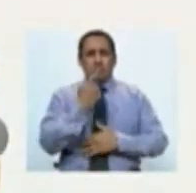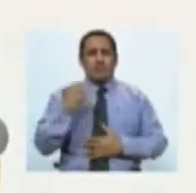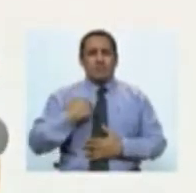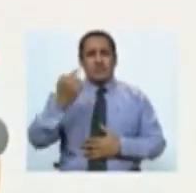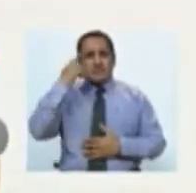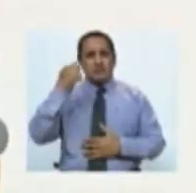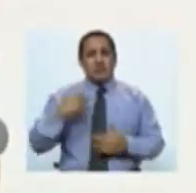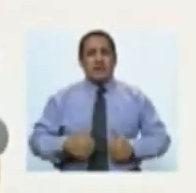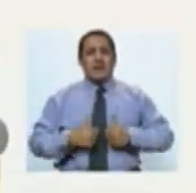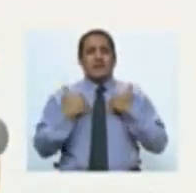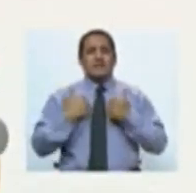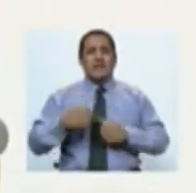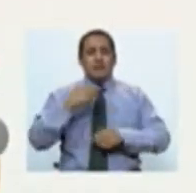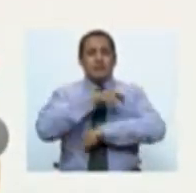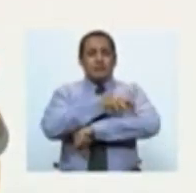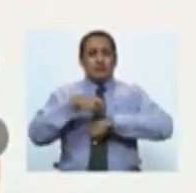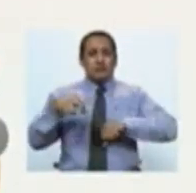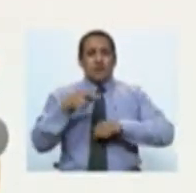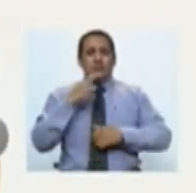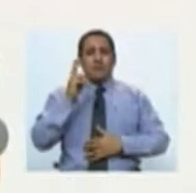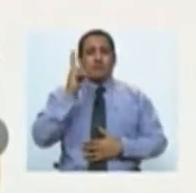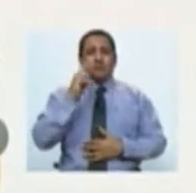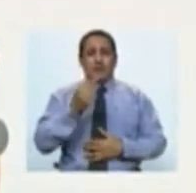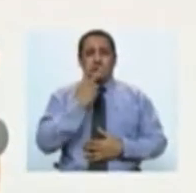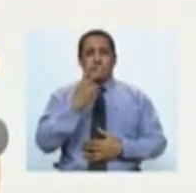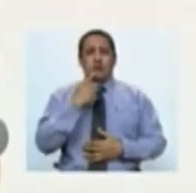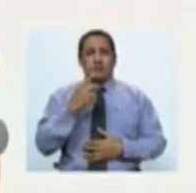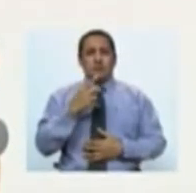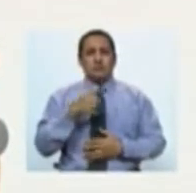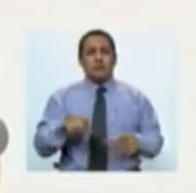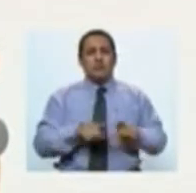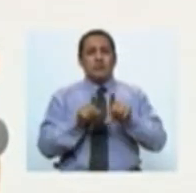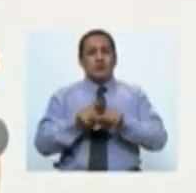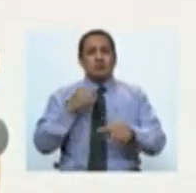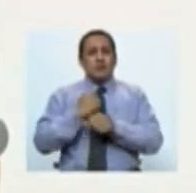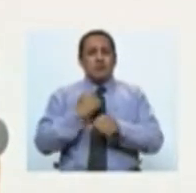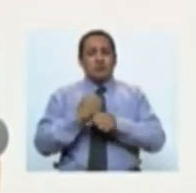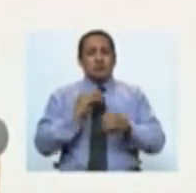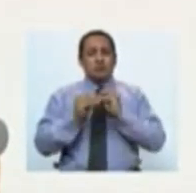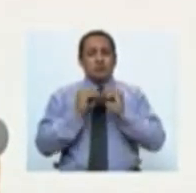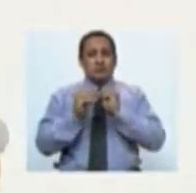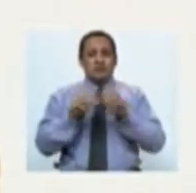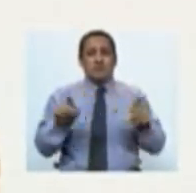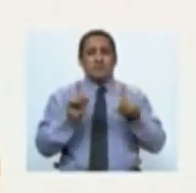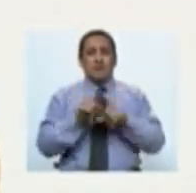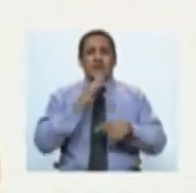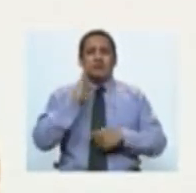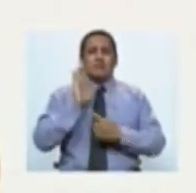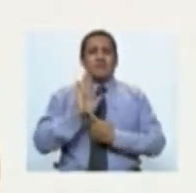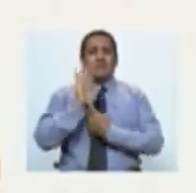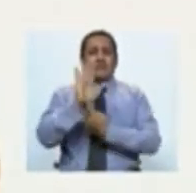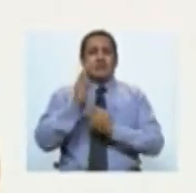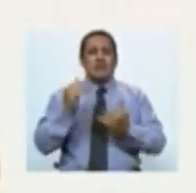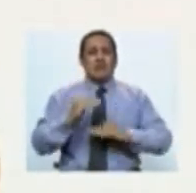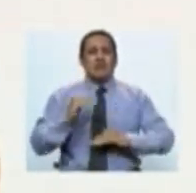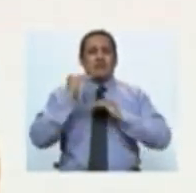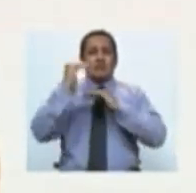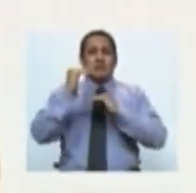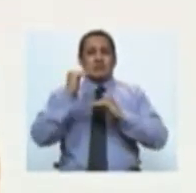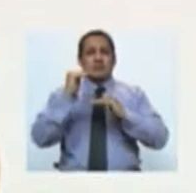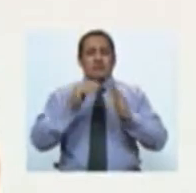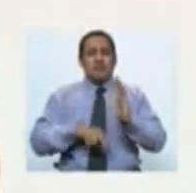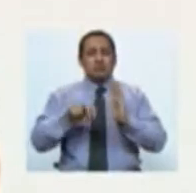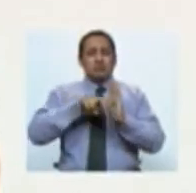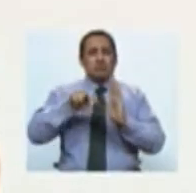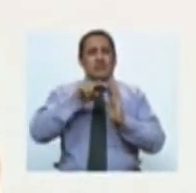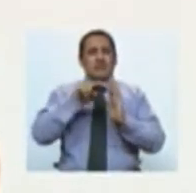nosotros pensamos es que la carrera magisterial es un asunto positivo en la medida en que establece, ¿no?, niveles